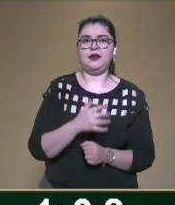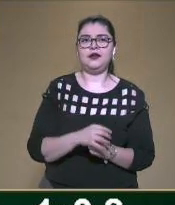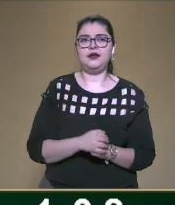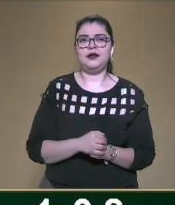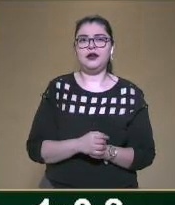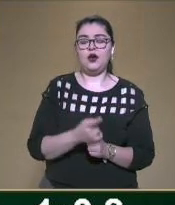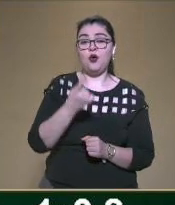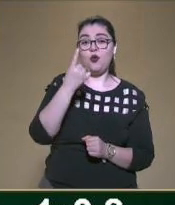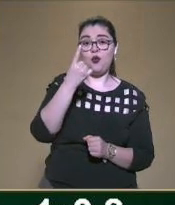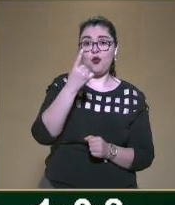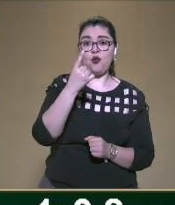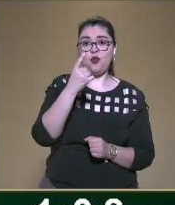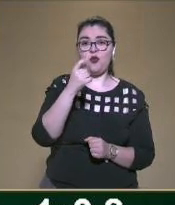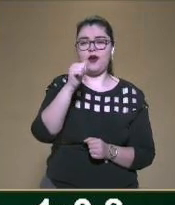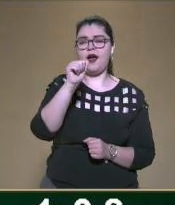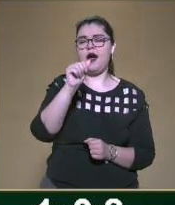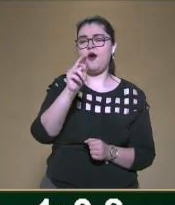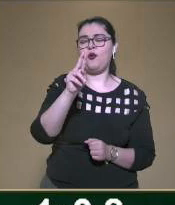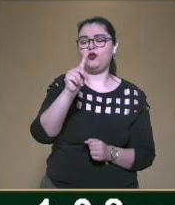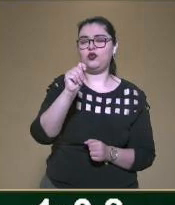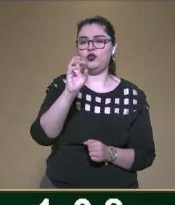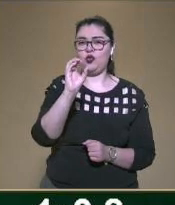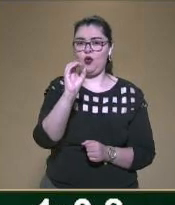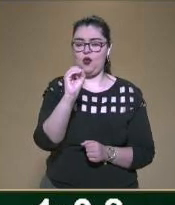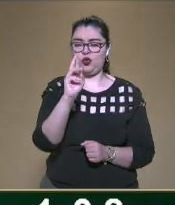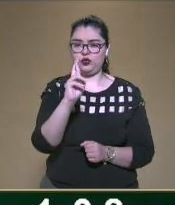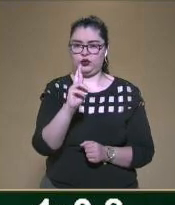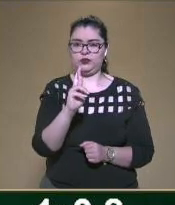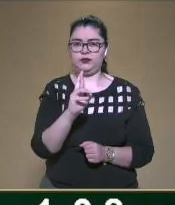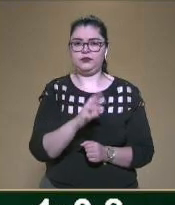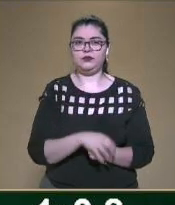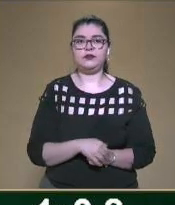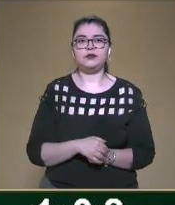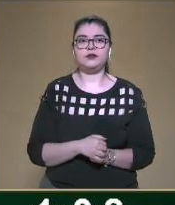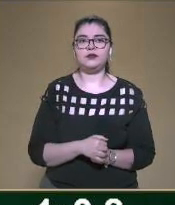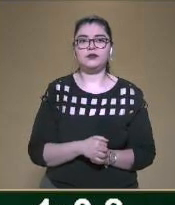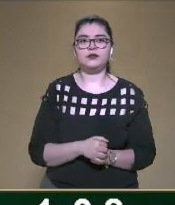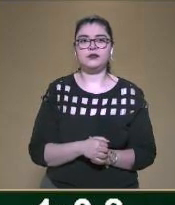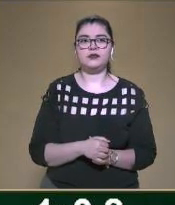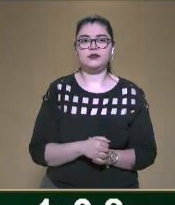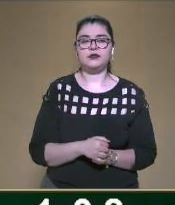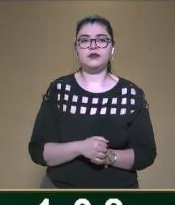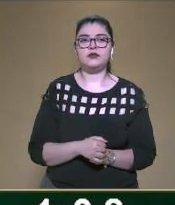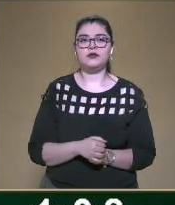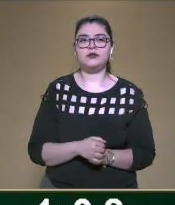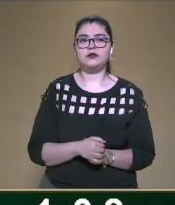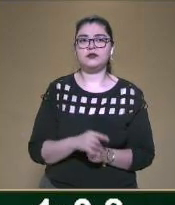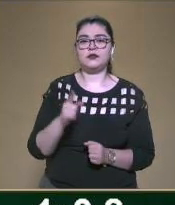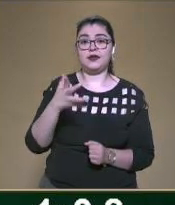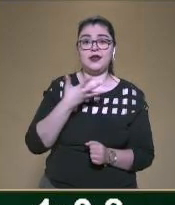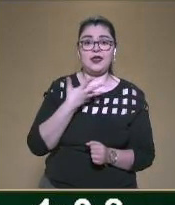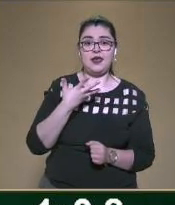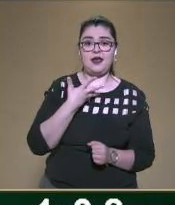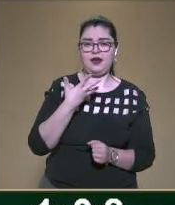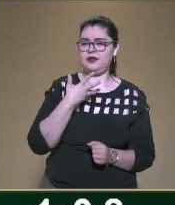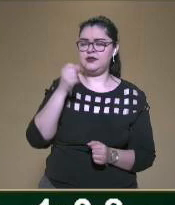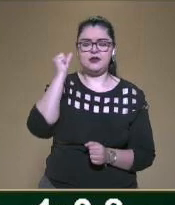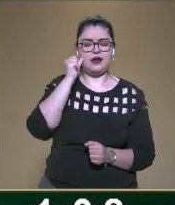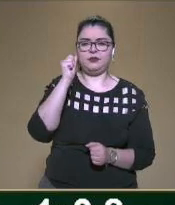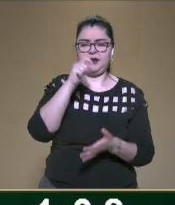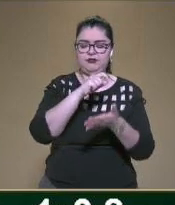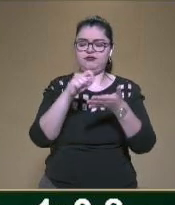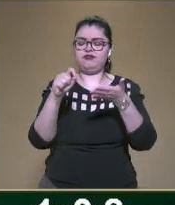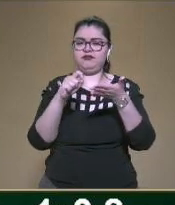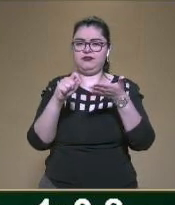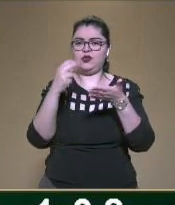caso por un poeta, en este caso es Rafael Alberti. Aquí estamos hablando de la estructura del poema,